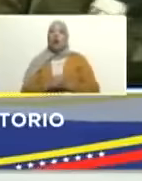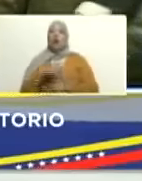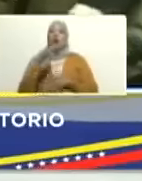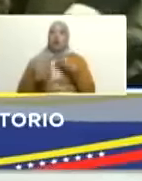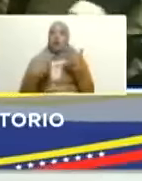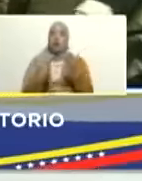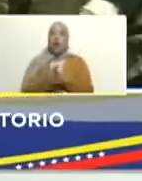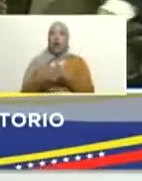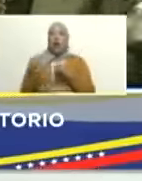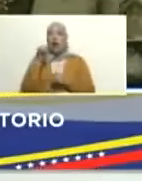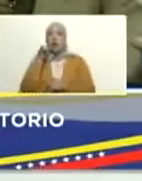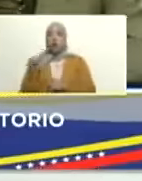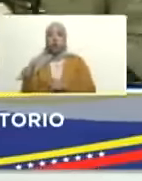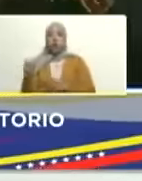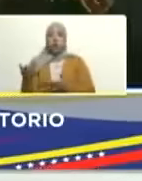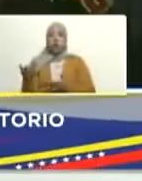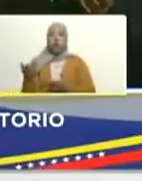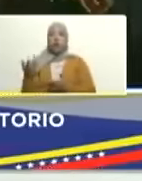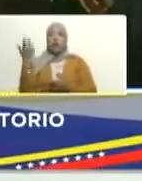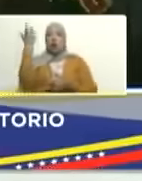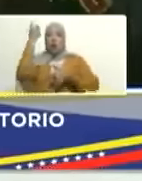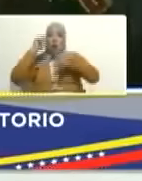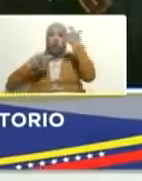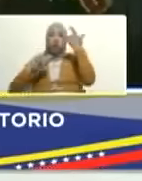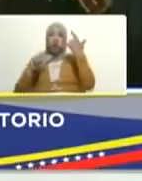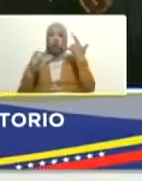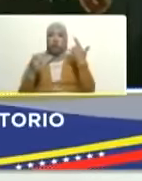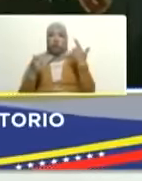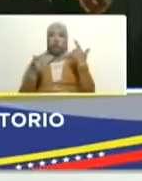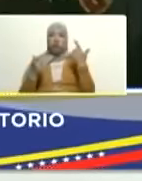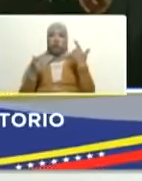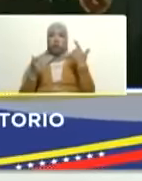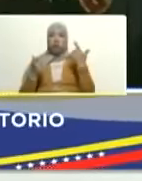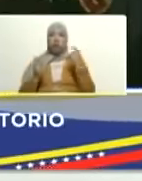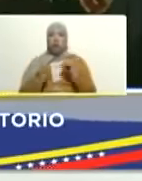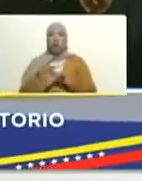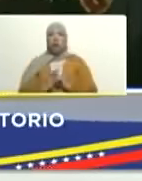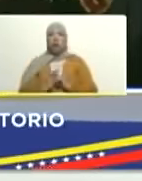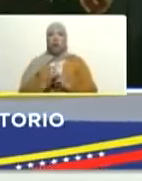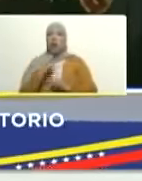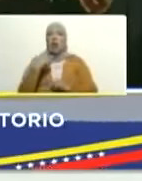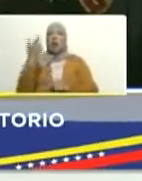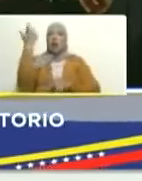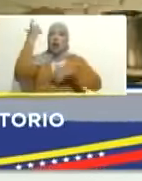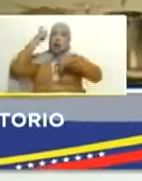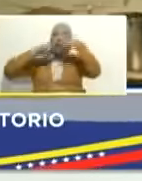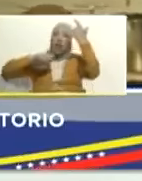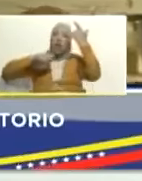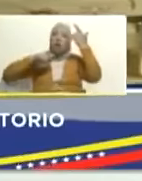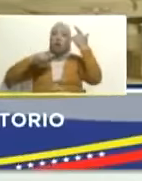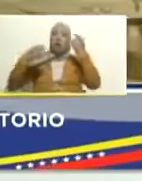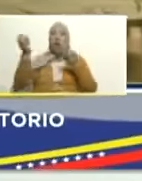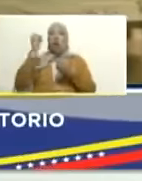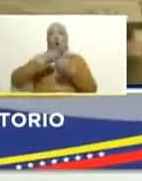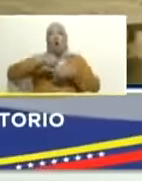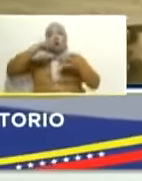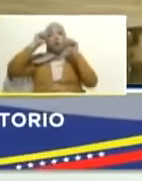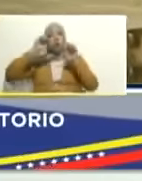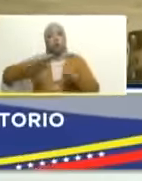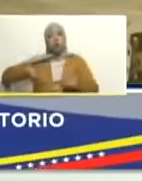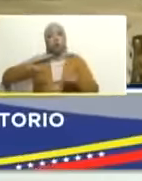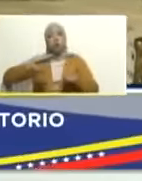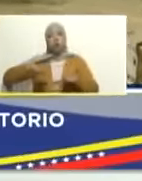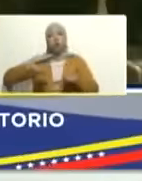las amenazas, los chantajes, le decían a Chávez, o renuncia